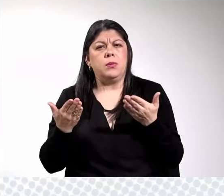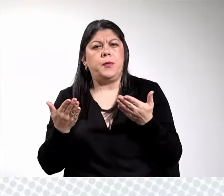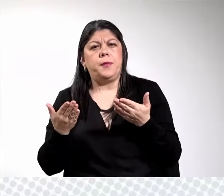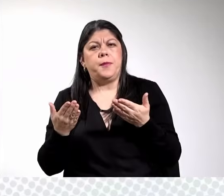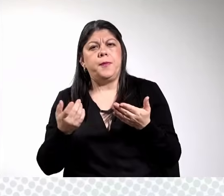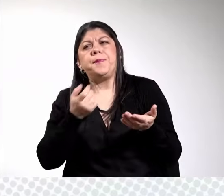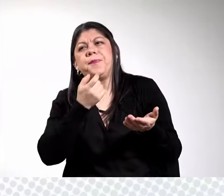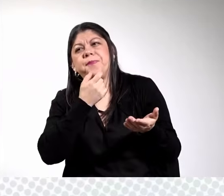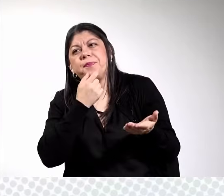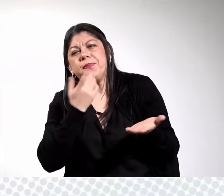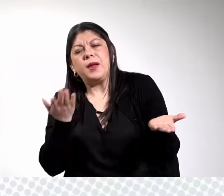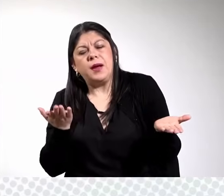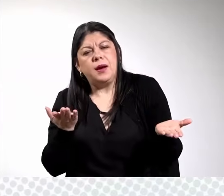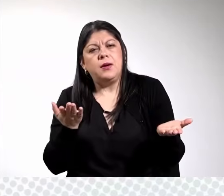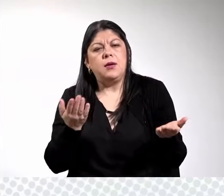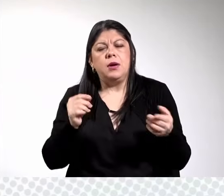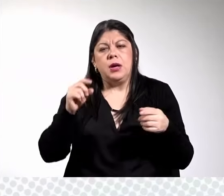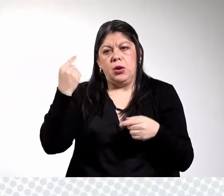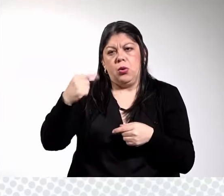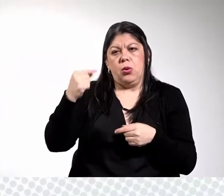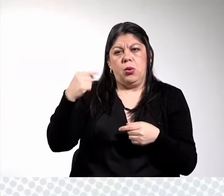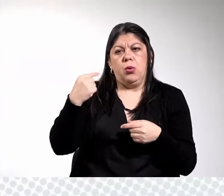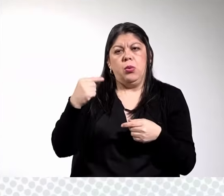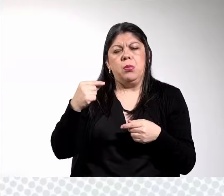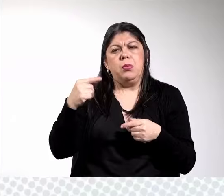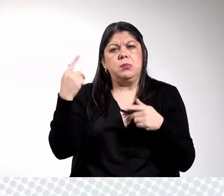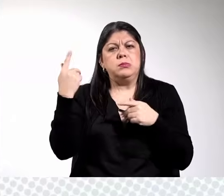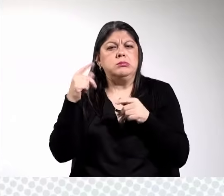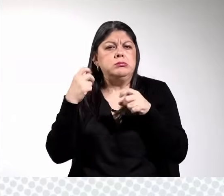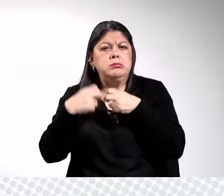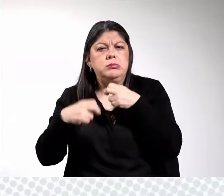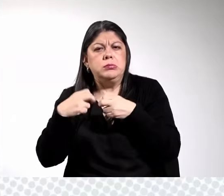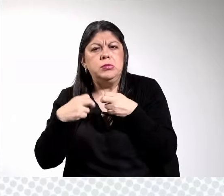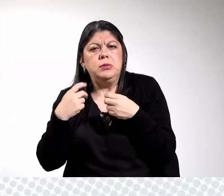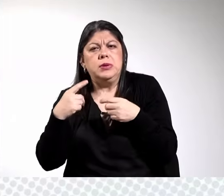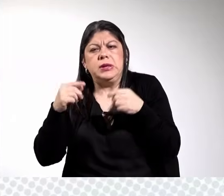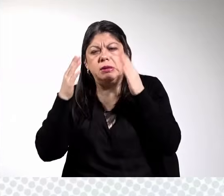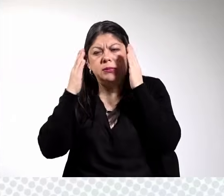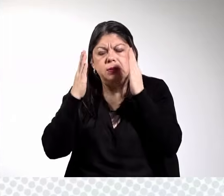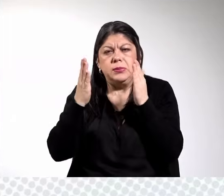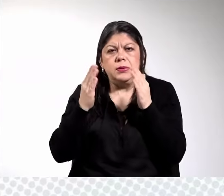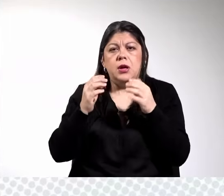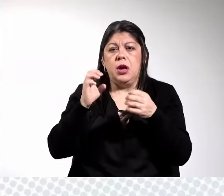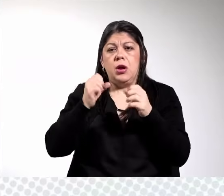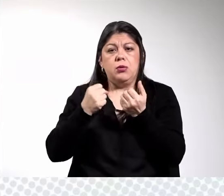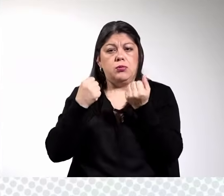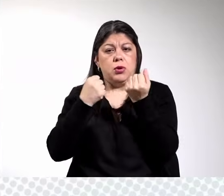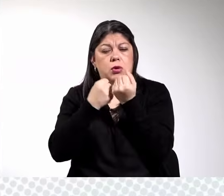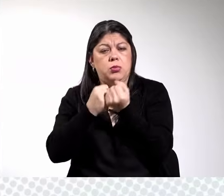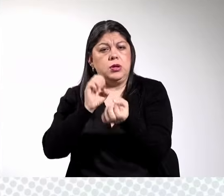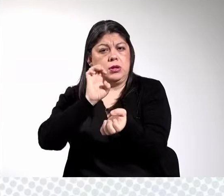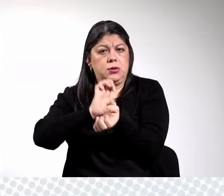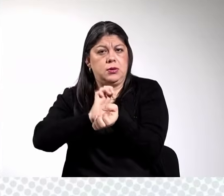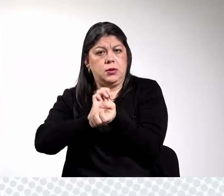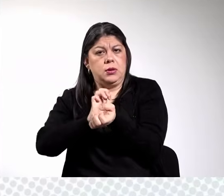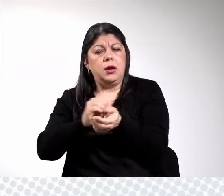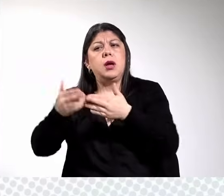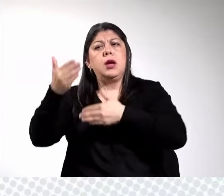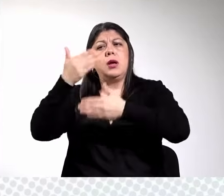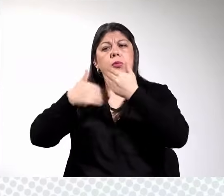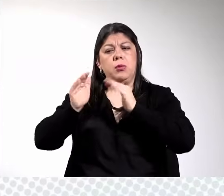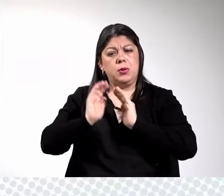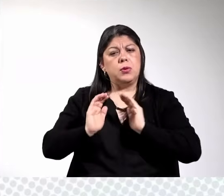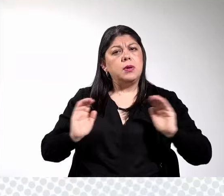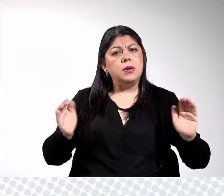¿verdad?, tenemos un problema grave de atención, fortaleciendo también los EBAIS y volviendo a hacer que el niño